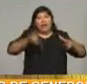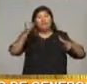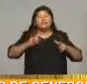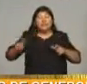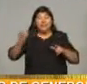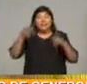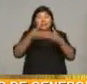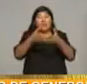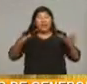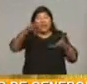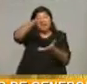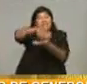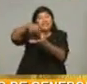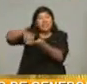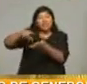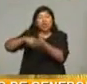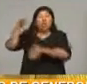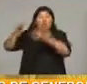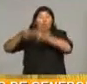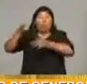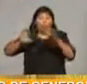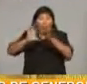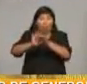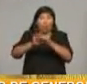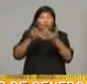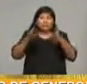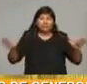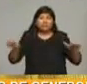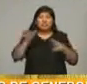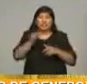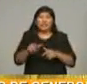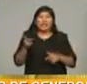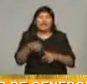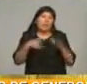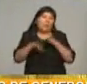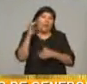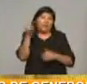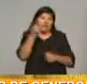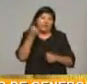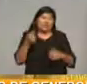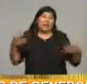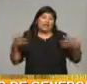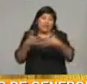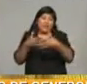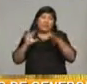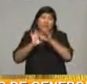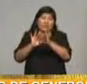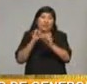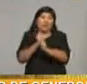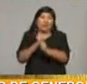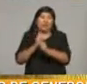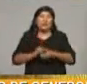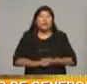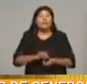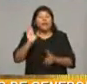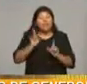judiciales que van a ver de de género nos parece prioritario para poder complementar esta atención y en